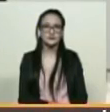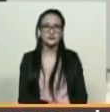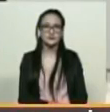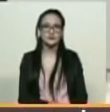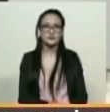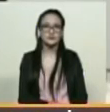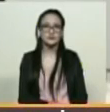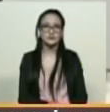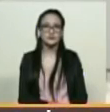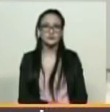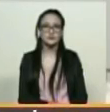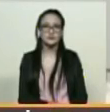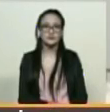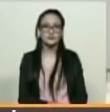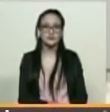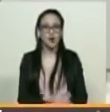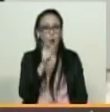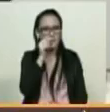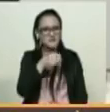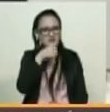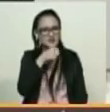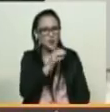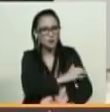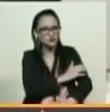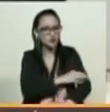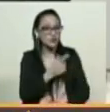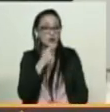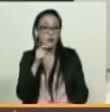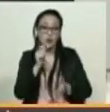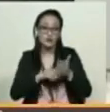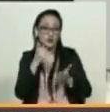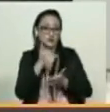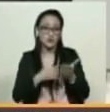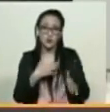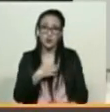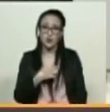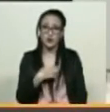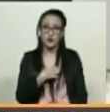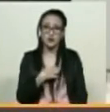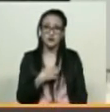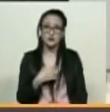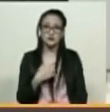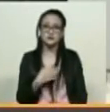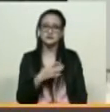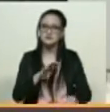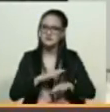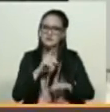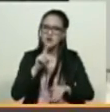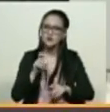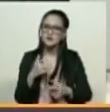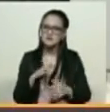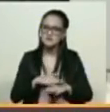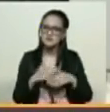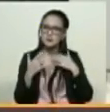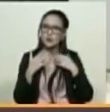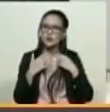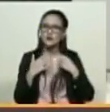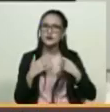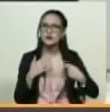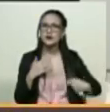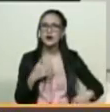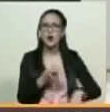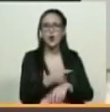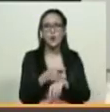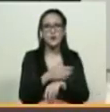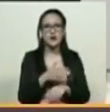a Ramos Alul le dijeron que no podía inscribirse. Esa es la verdad. Sería interesante preguntarle a la